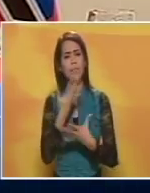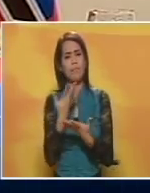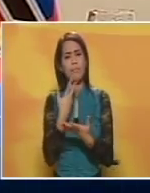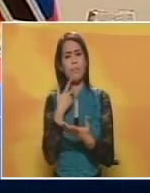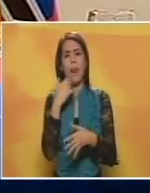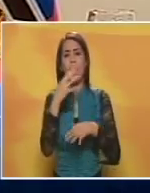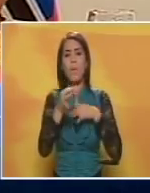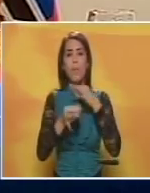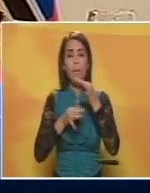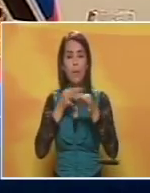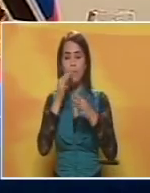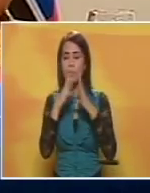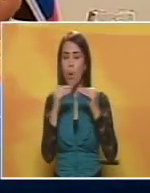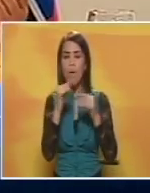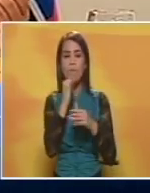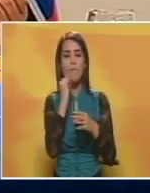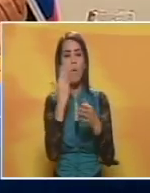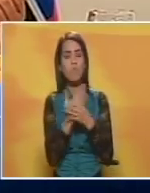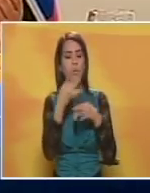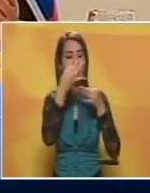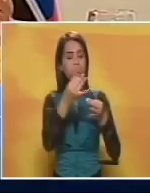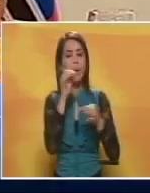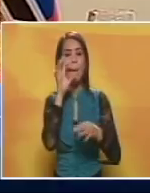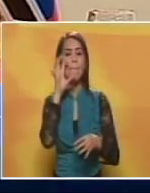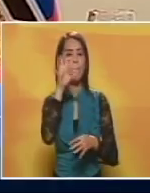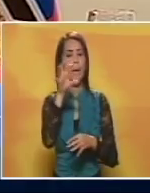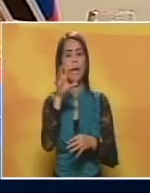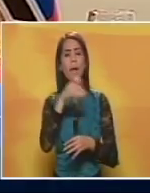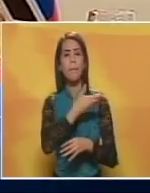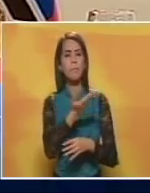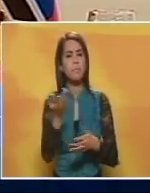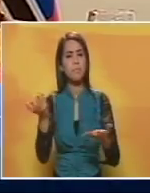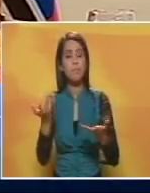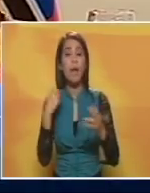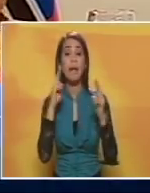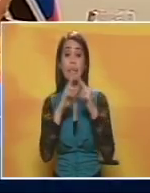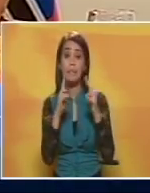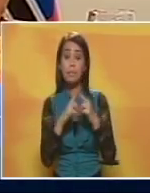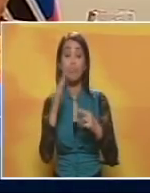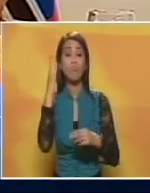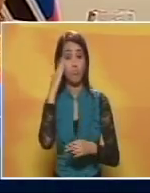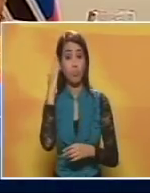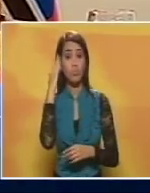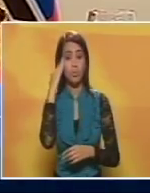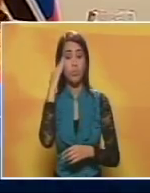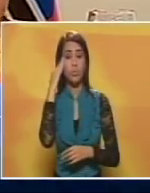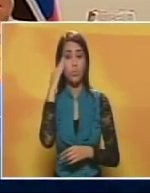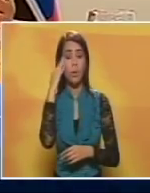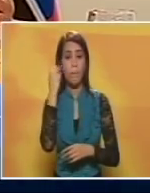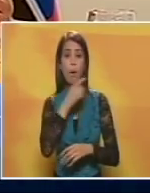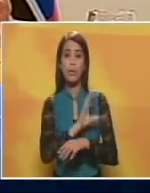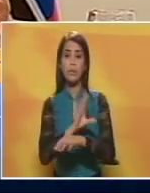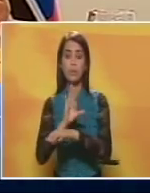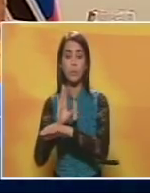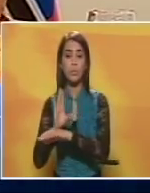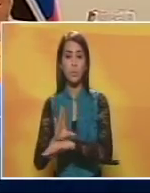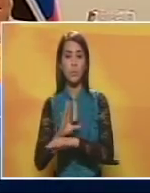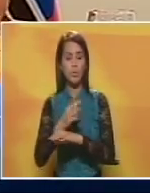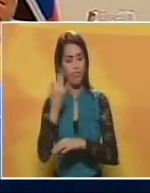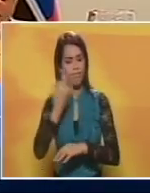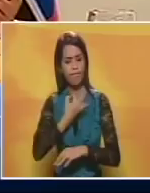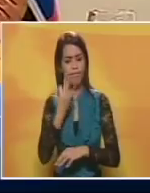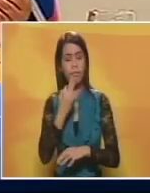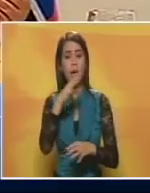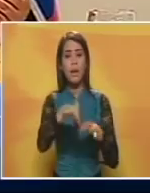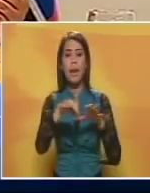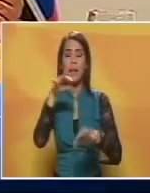recuento, hacerle un informe al país para que conozcan y sepan la seguridad de la elección